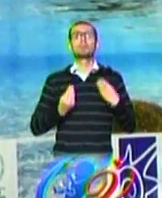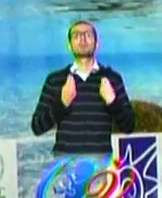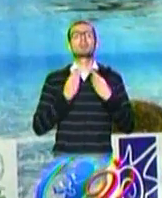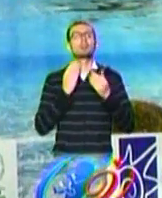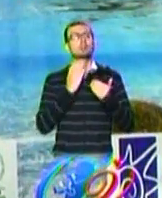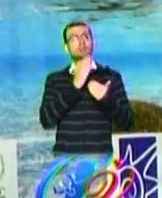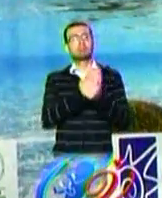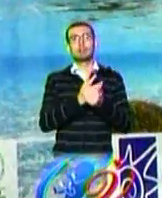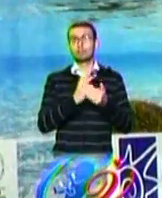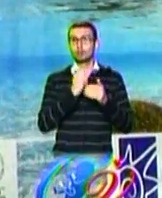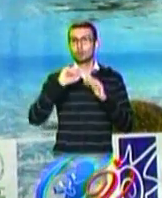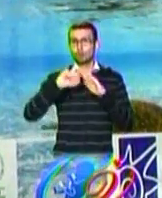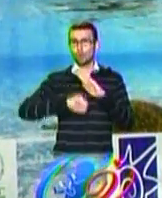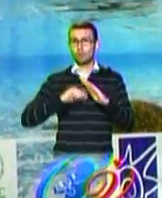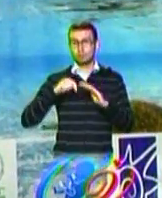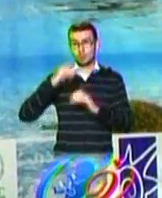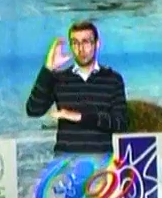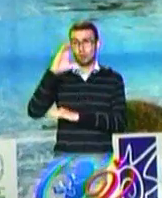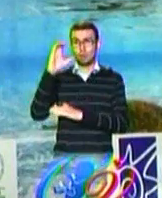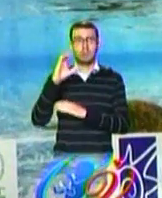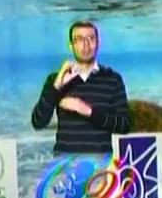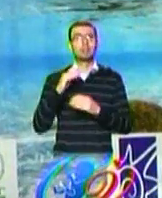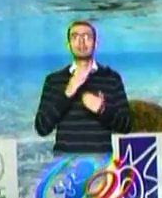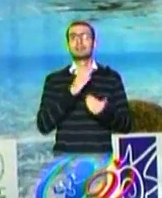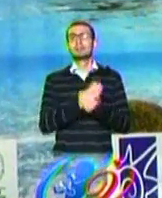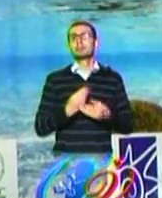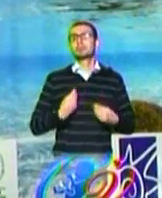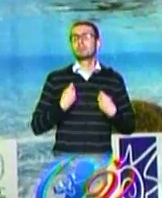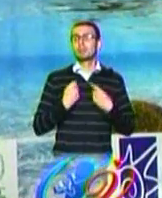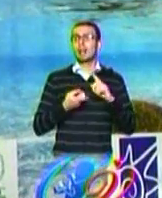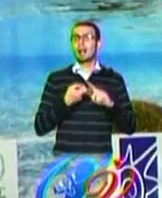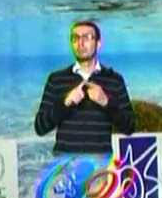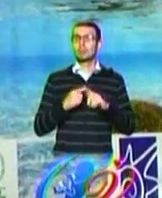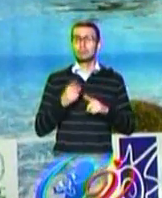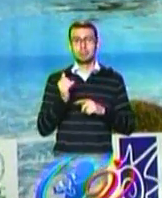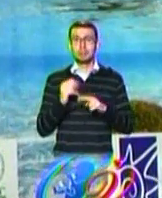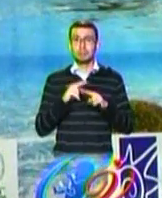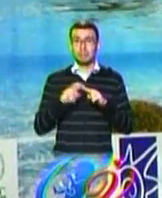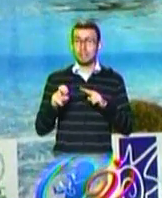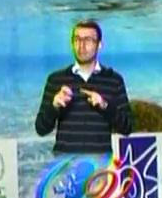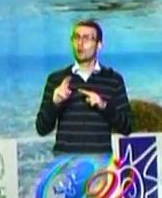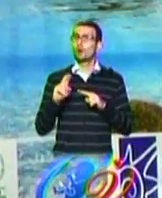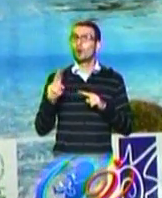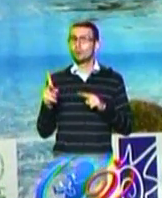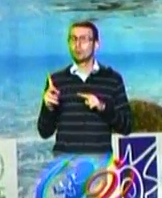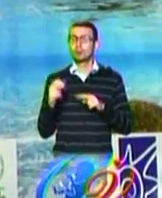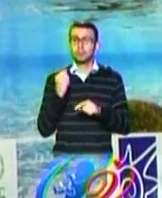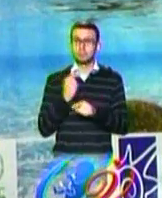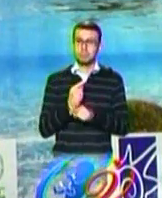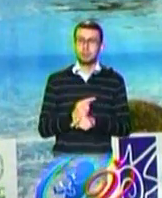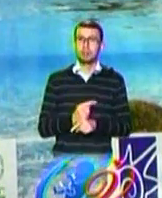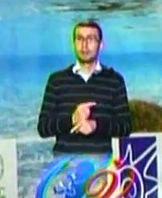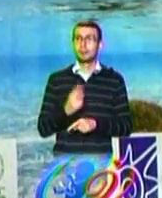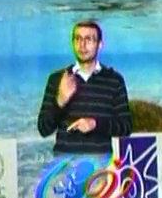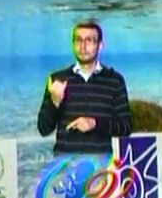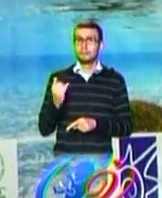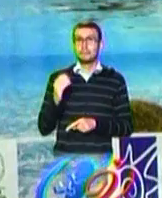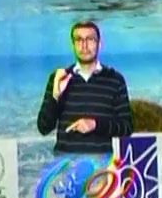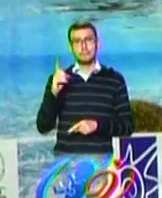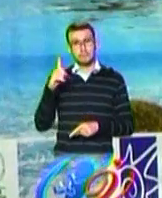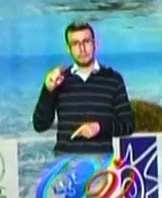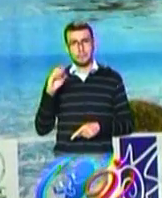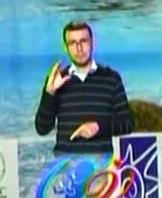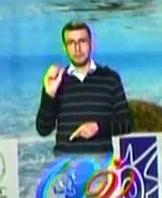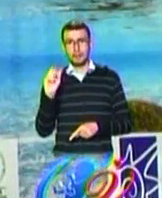de Colombia, con otros colegas de Manizales, otro cirujano, que es el doctor Oscar Salazar,